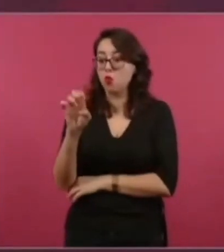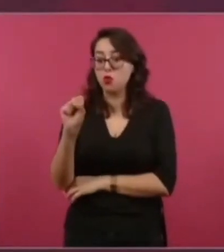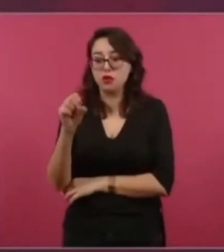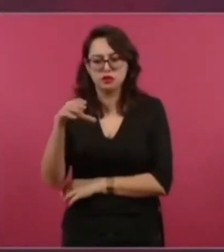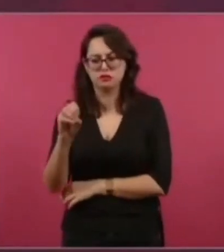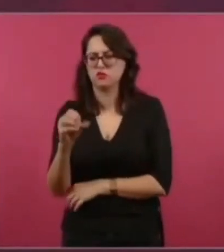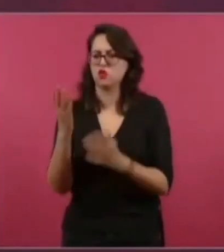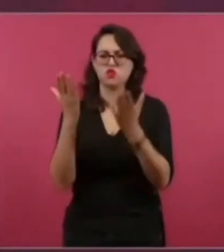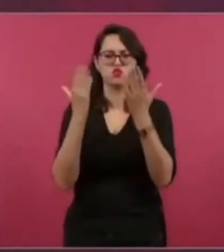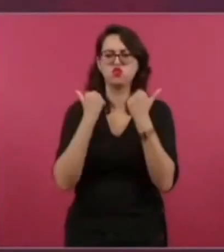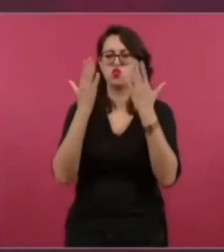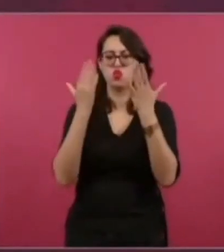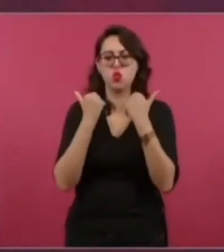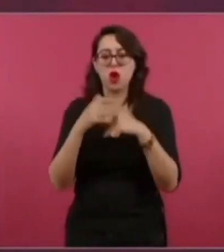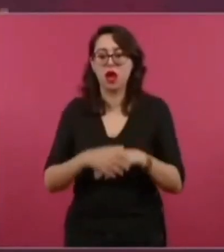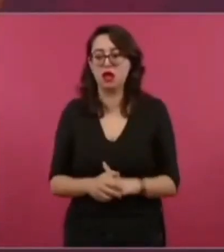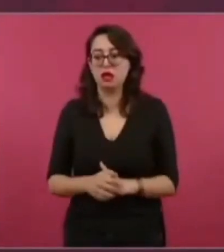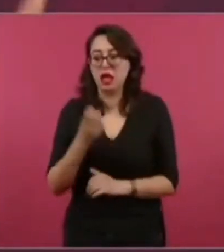sus necesidades.